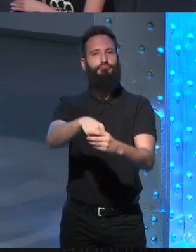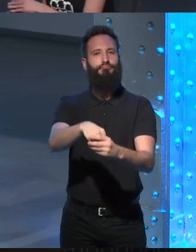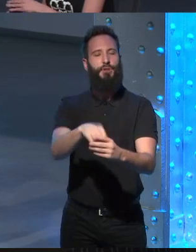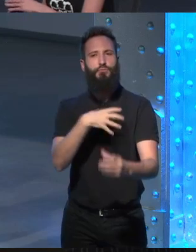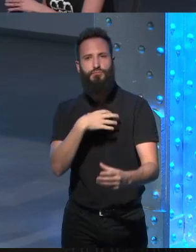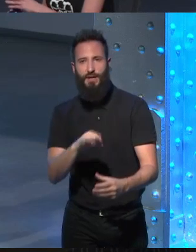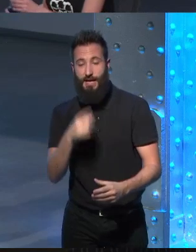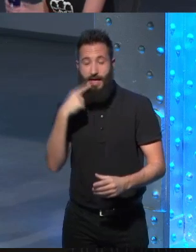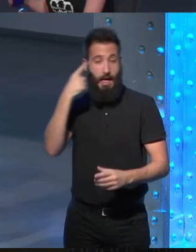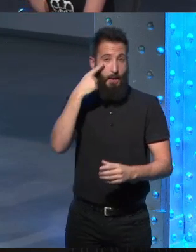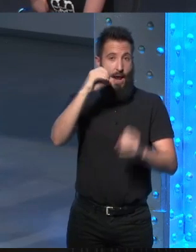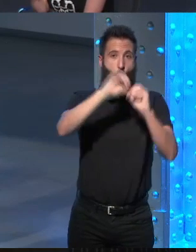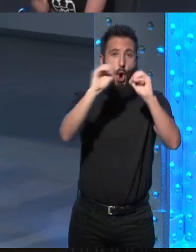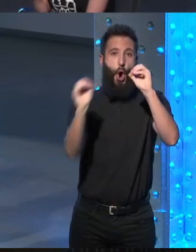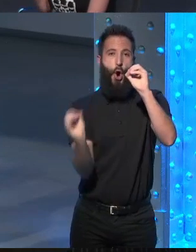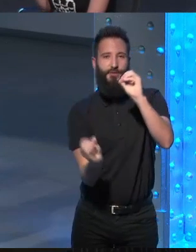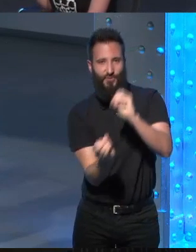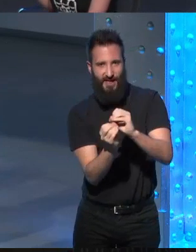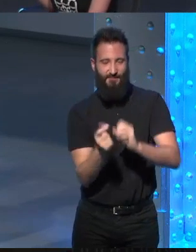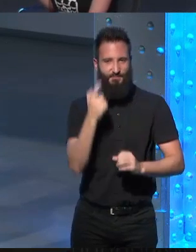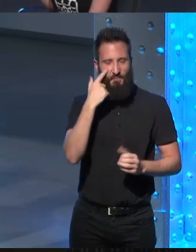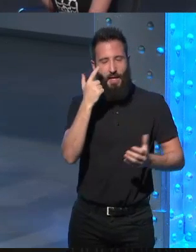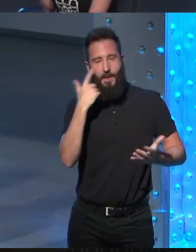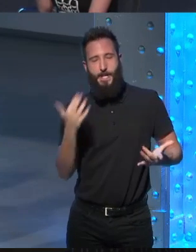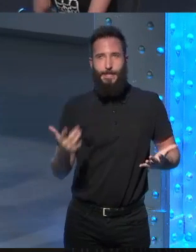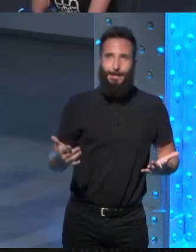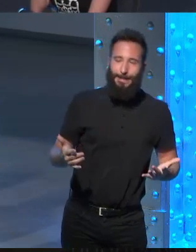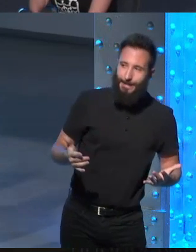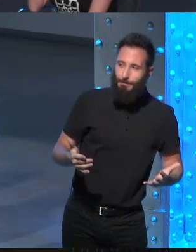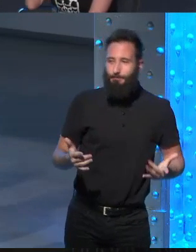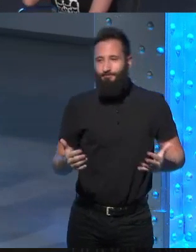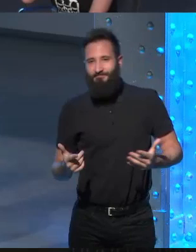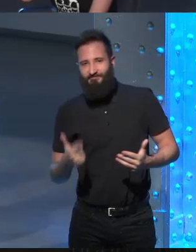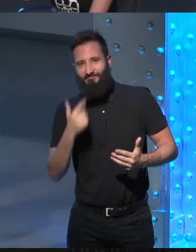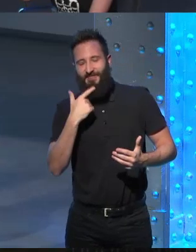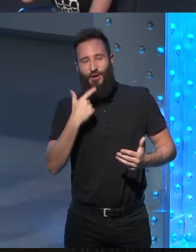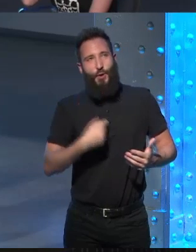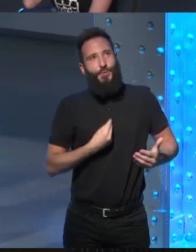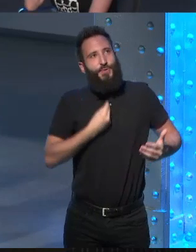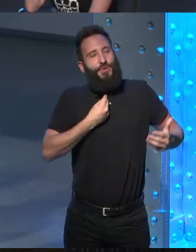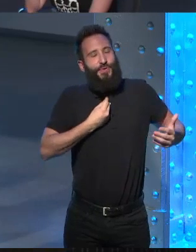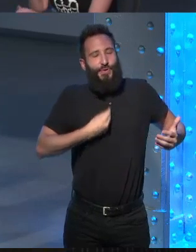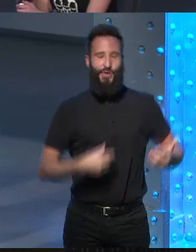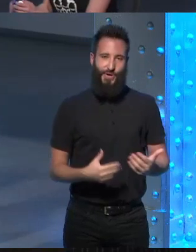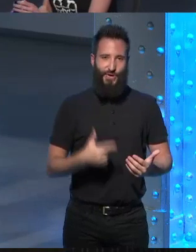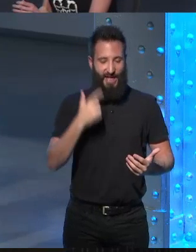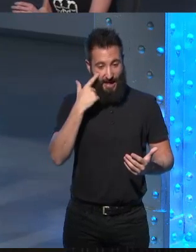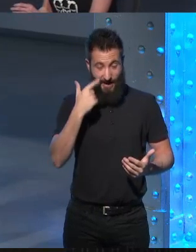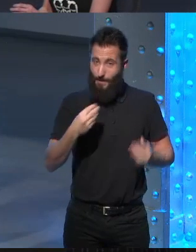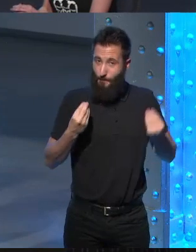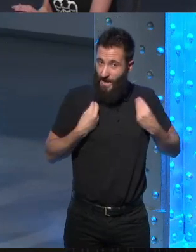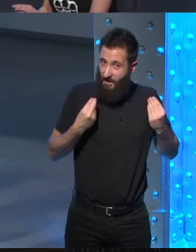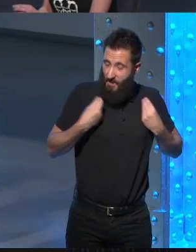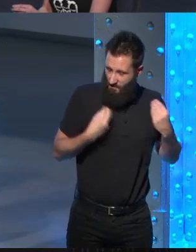mundial. Vamos a ver. Creo que el tono ya... Me viene un suspiro de entrada. Vamos a ver, vivir se